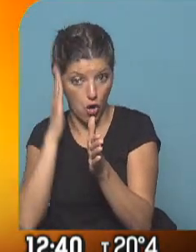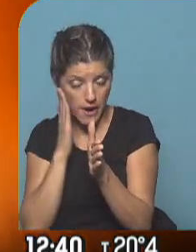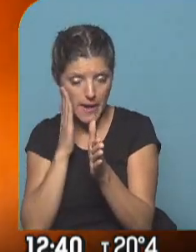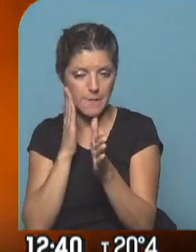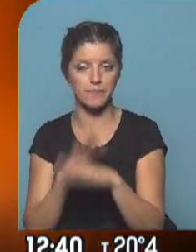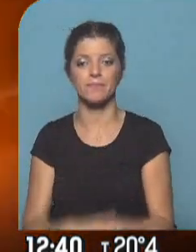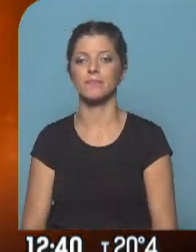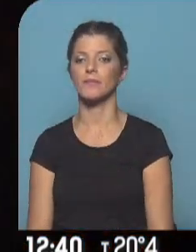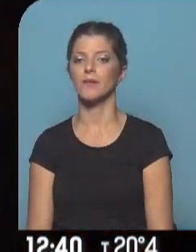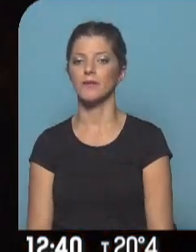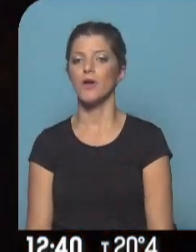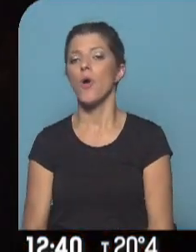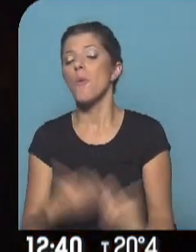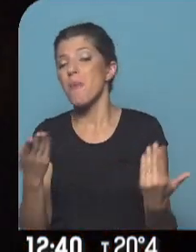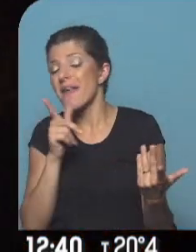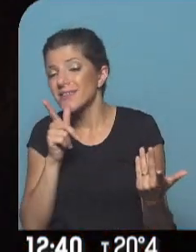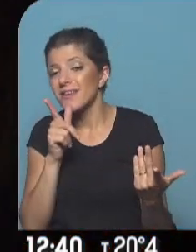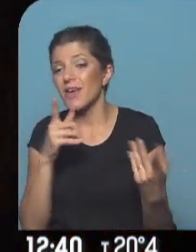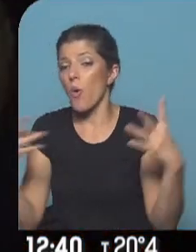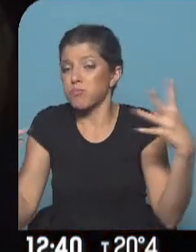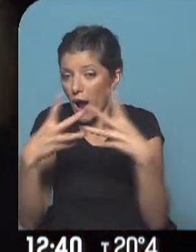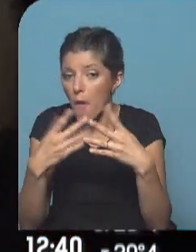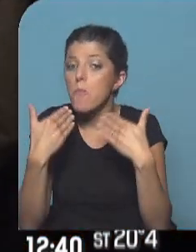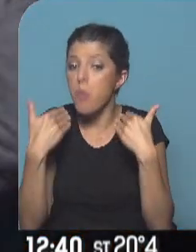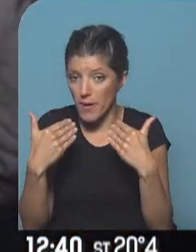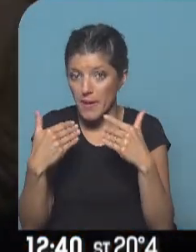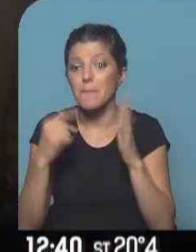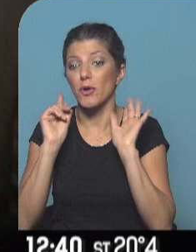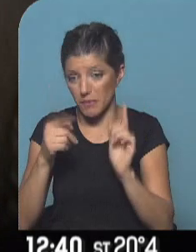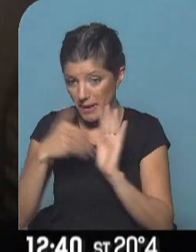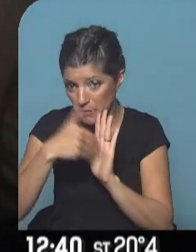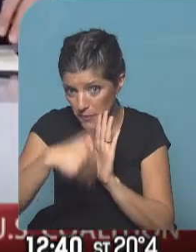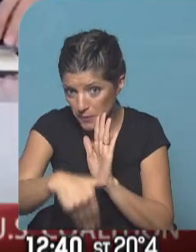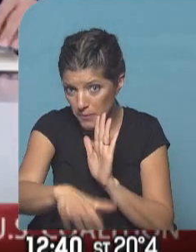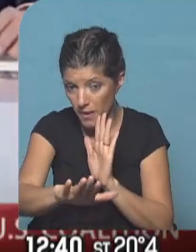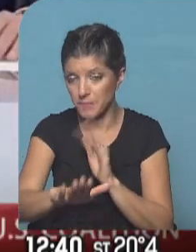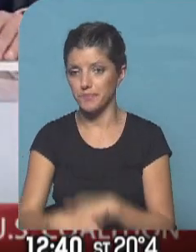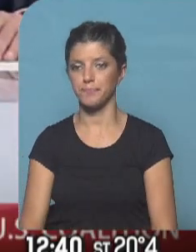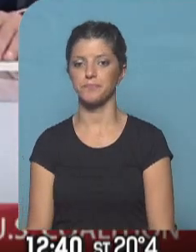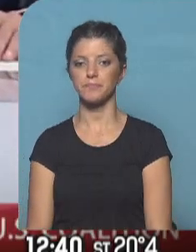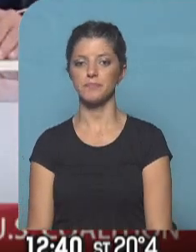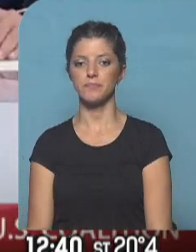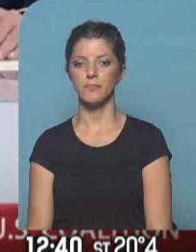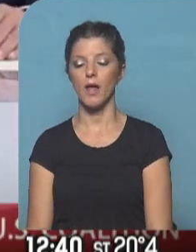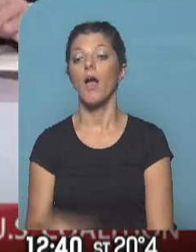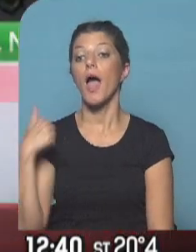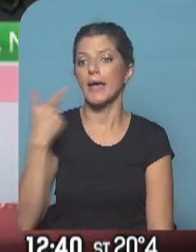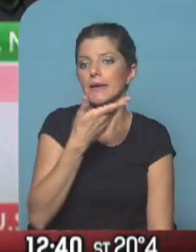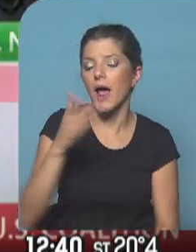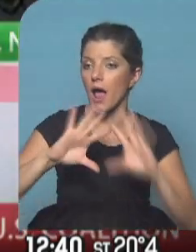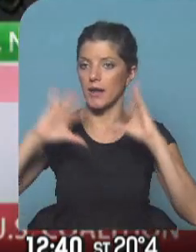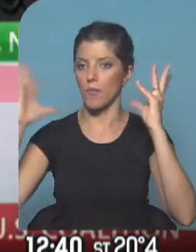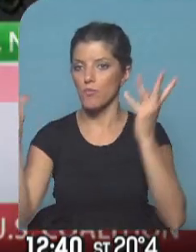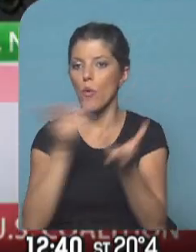devastadora guerra regional parecería no solo posible, sino inminente. Y la mayor parte de los medios